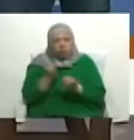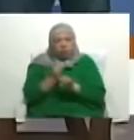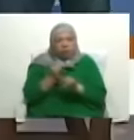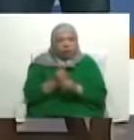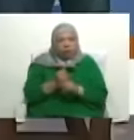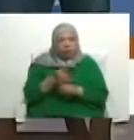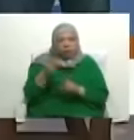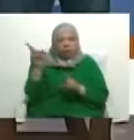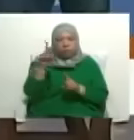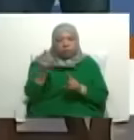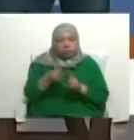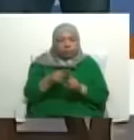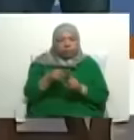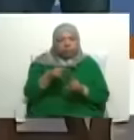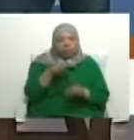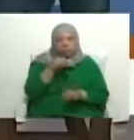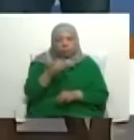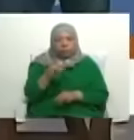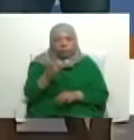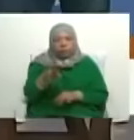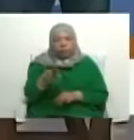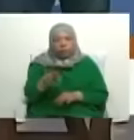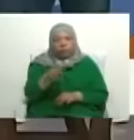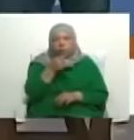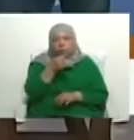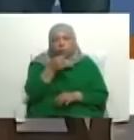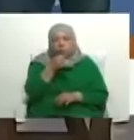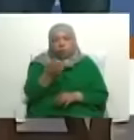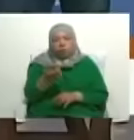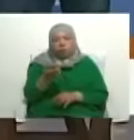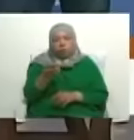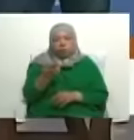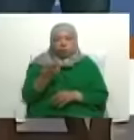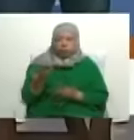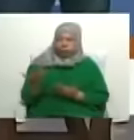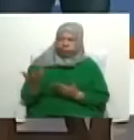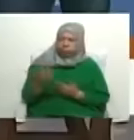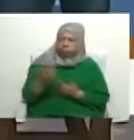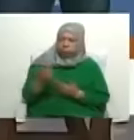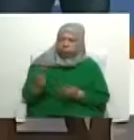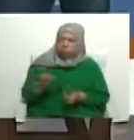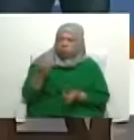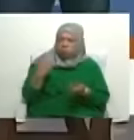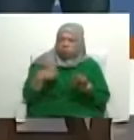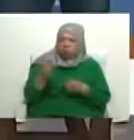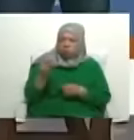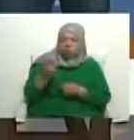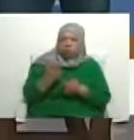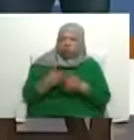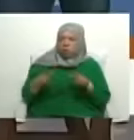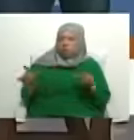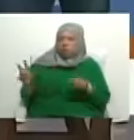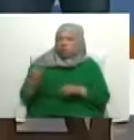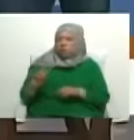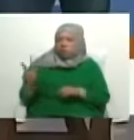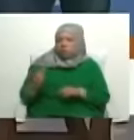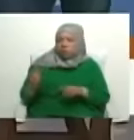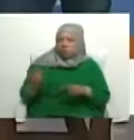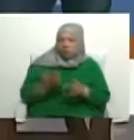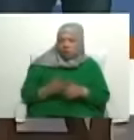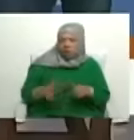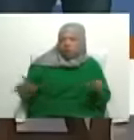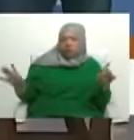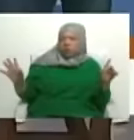¿Y vieron al final lo que dice? No, una periodista iba a ir diciendo. Operación de liberación de Venezuela, etcétera,